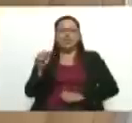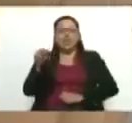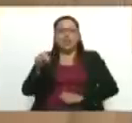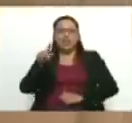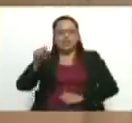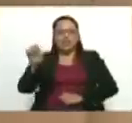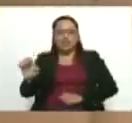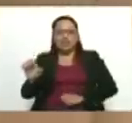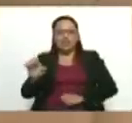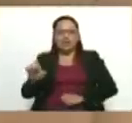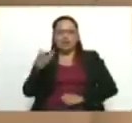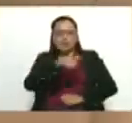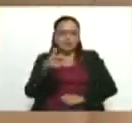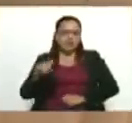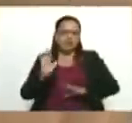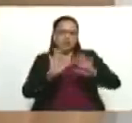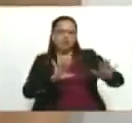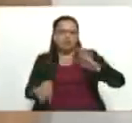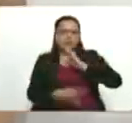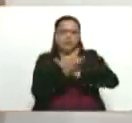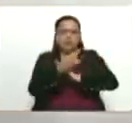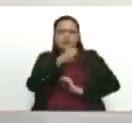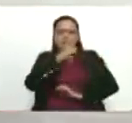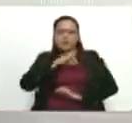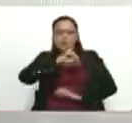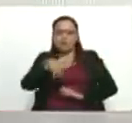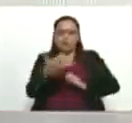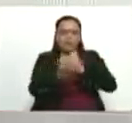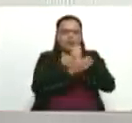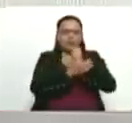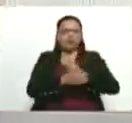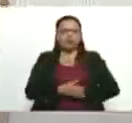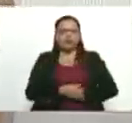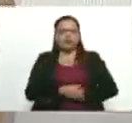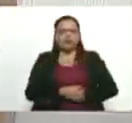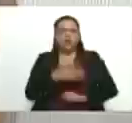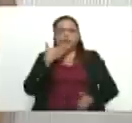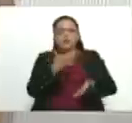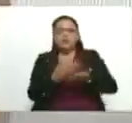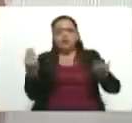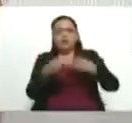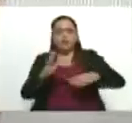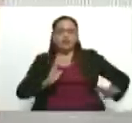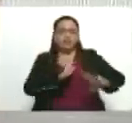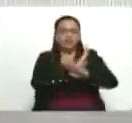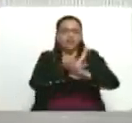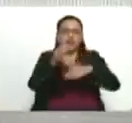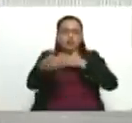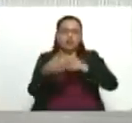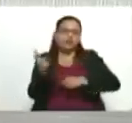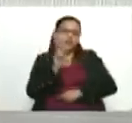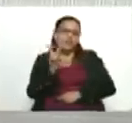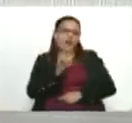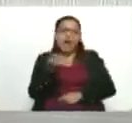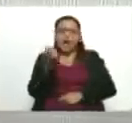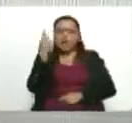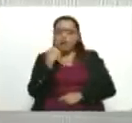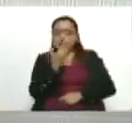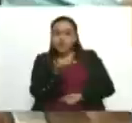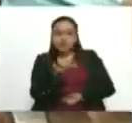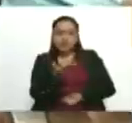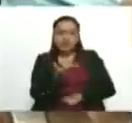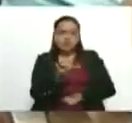traidores, llamado Juan Guaidó, pidió más sanciones para Venezuela. Ayer, ese